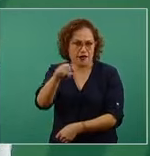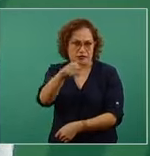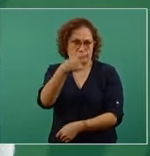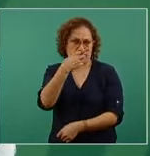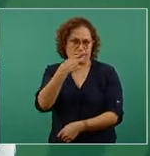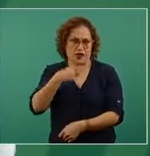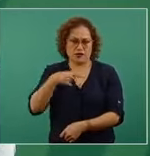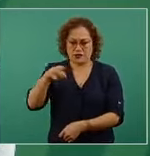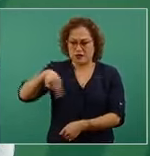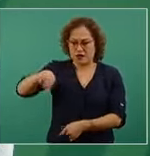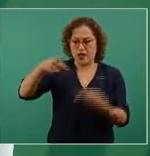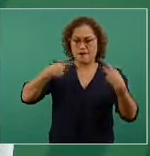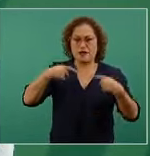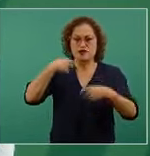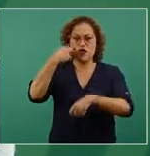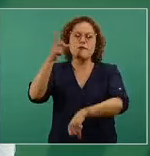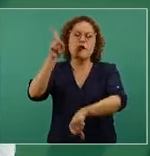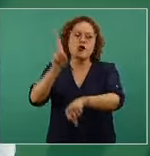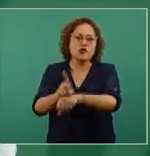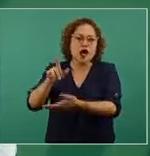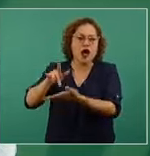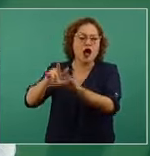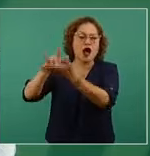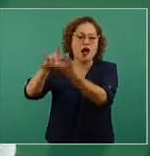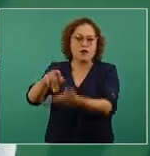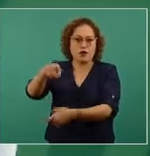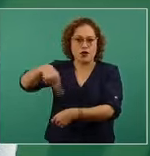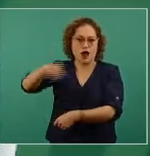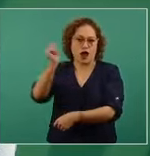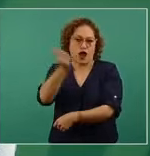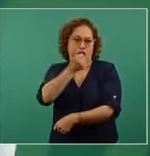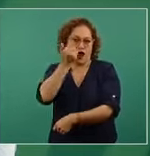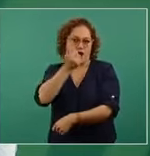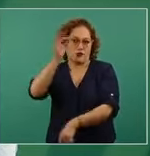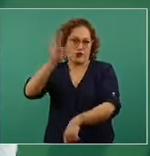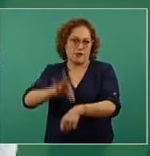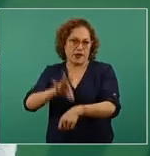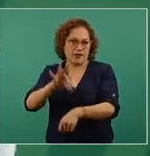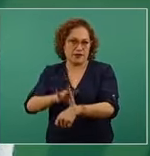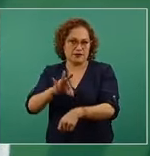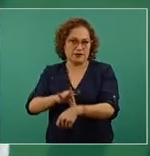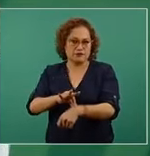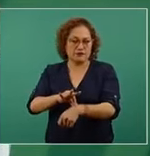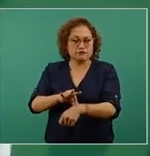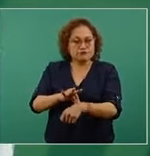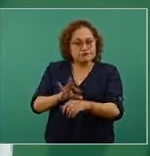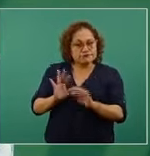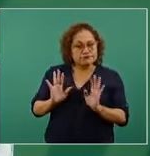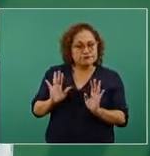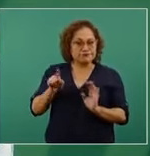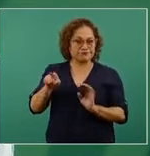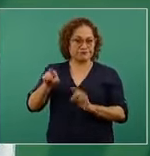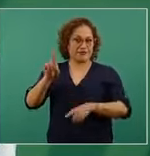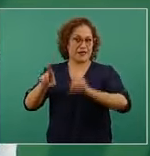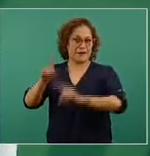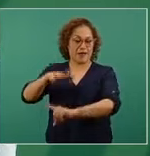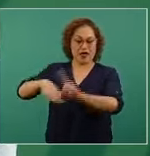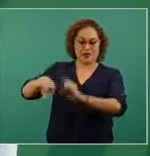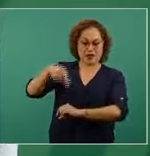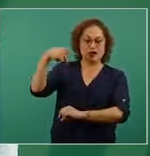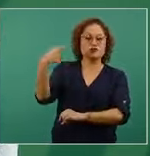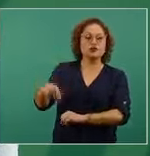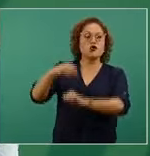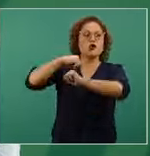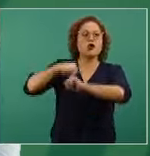voluntarios no apoyando estudiantes de medicina pues si los estrategia iba a seguir la